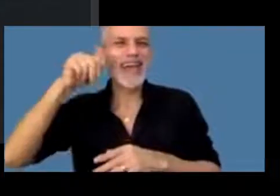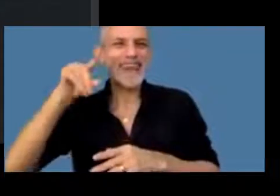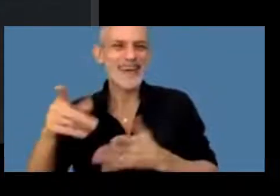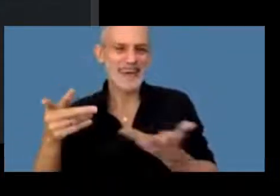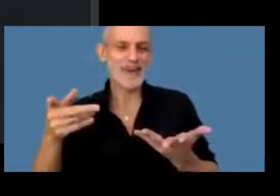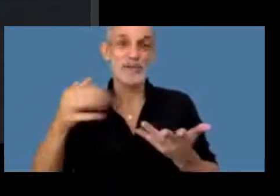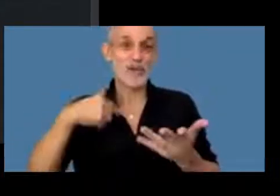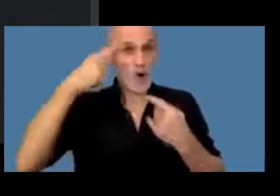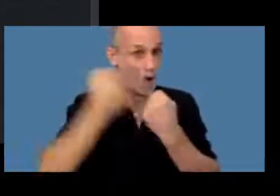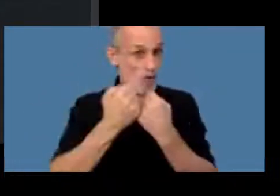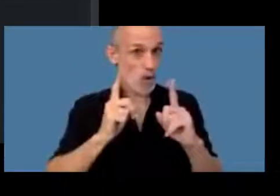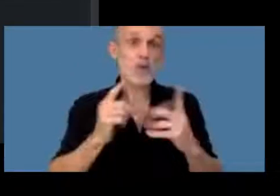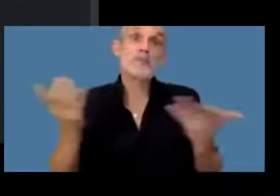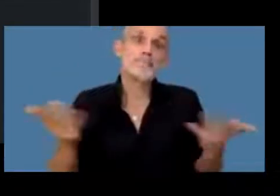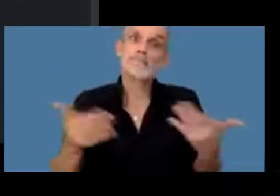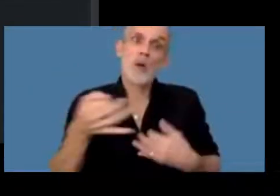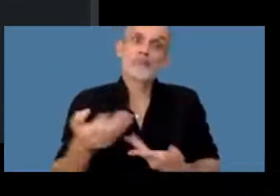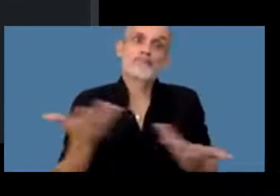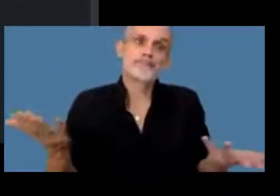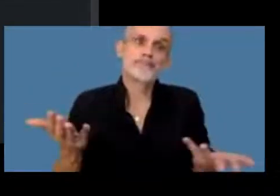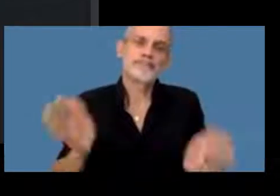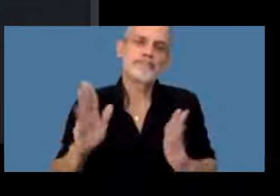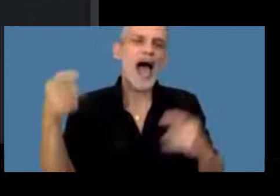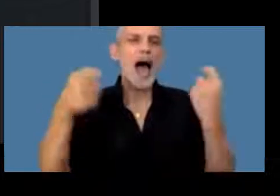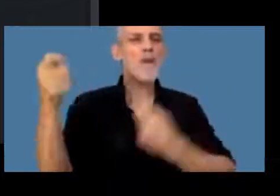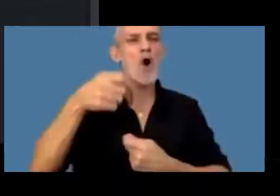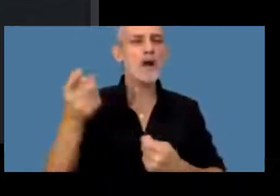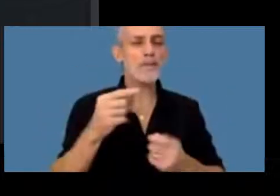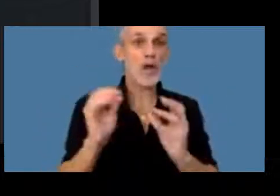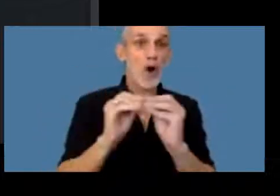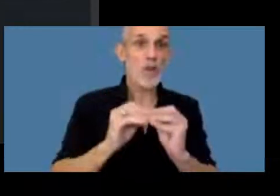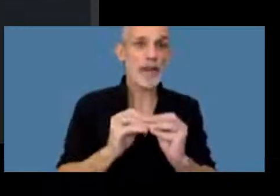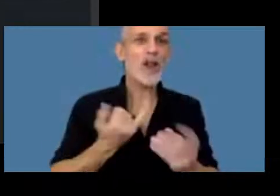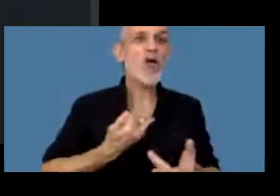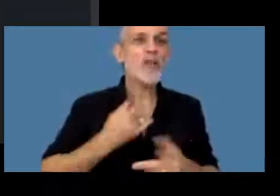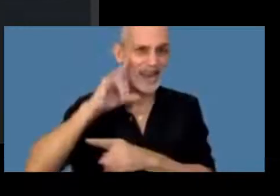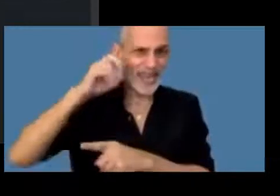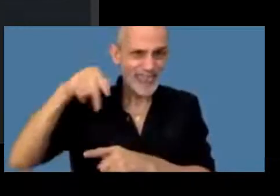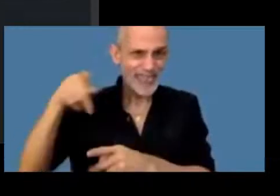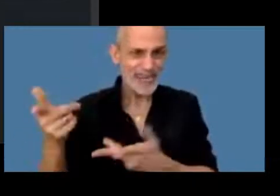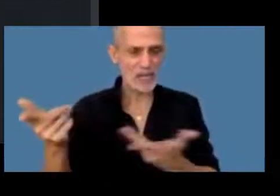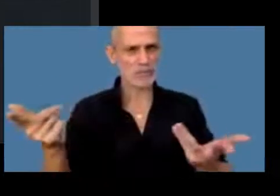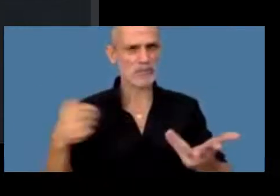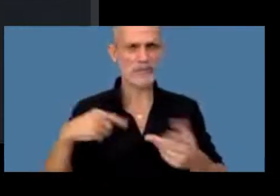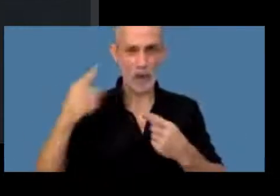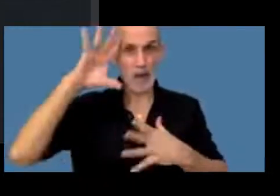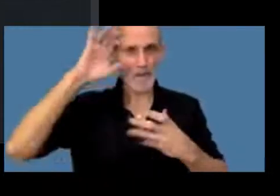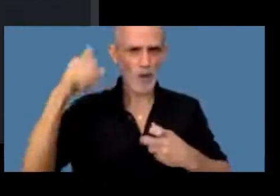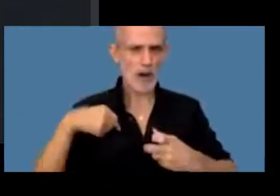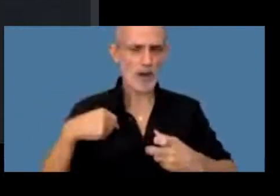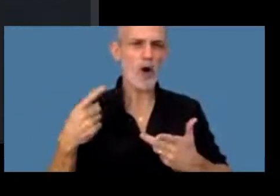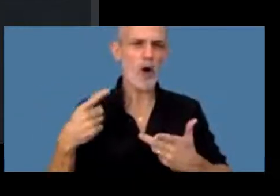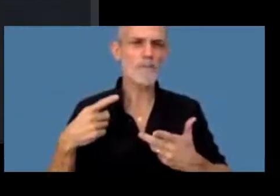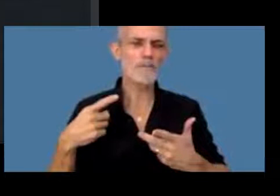pero es así. Hay muchísimos aportes que hacen de doctrina los colegas en LinkedIn. Y ahí me crucé, quiero decir, en